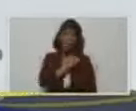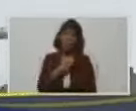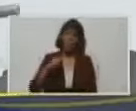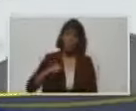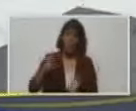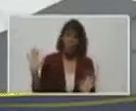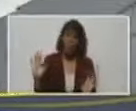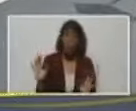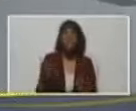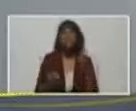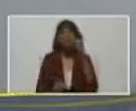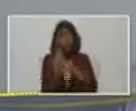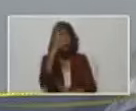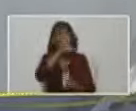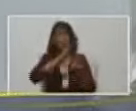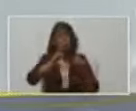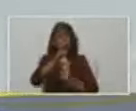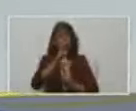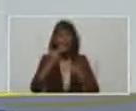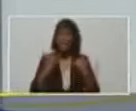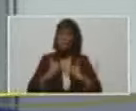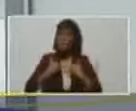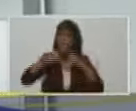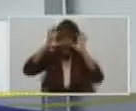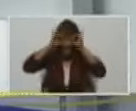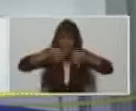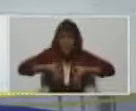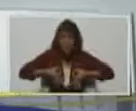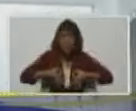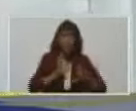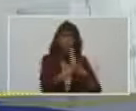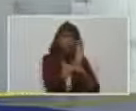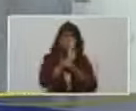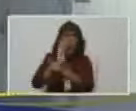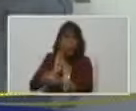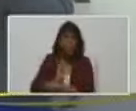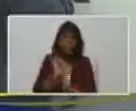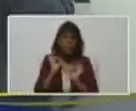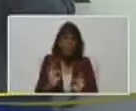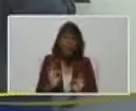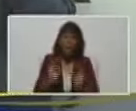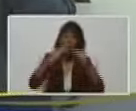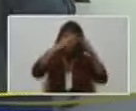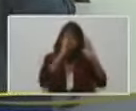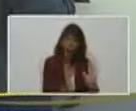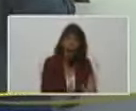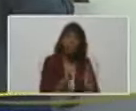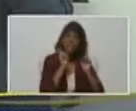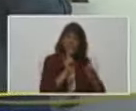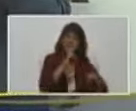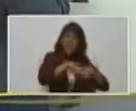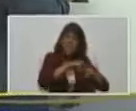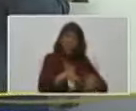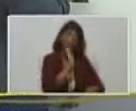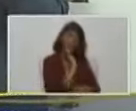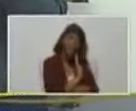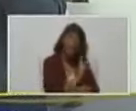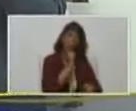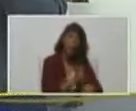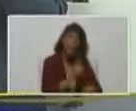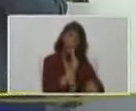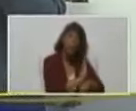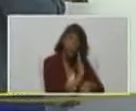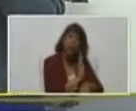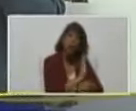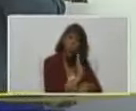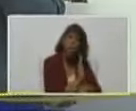nosotros construimos una cultura del mantenimiento en todas las áreas de la vida, desde la casa hasta el trabajo, hasta los espacios